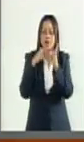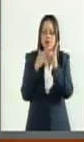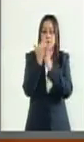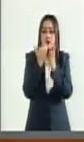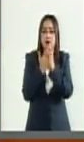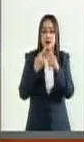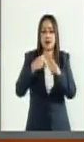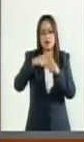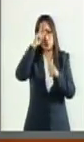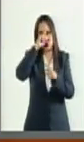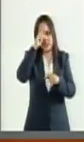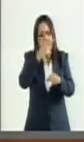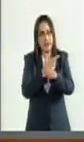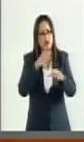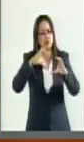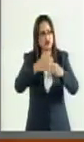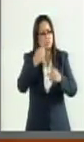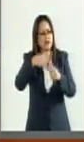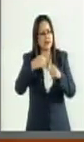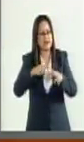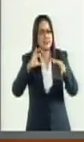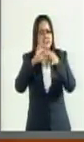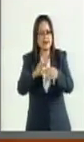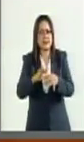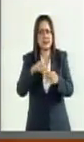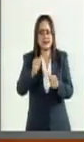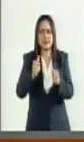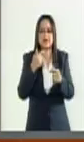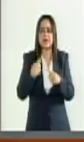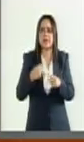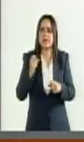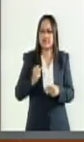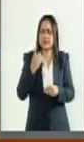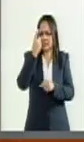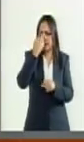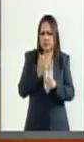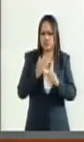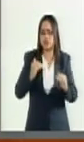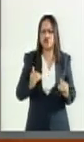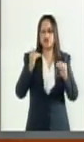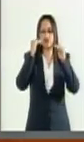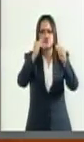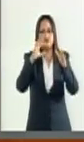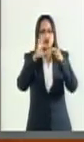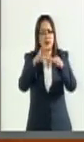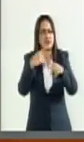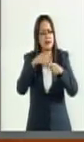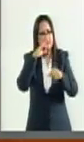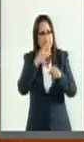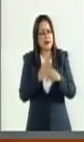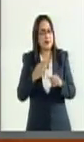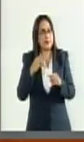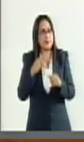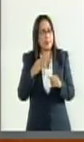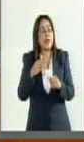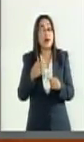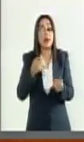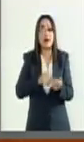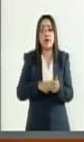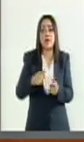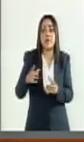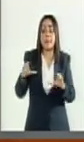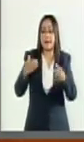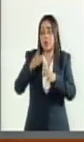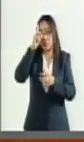los consejeros del órgano de dirección superior local, cuya elección está a cargo, como se indicó, del Consejo